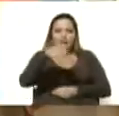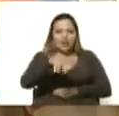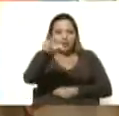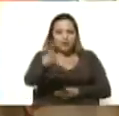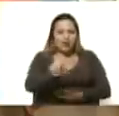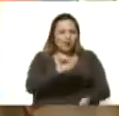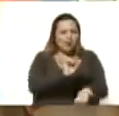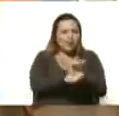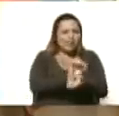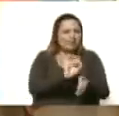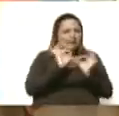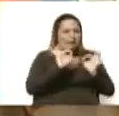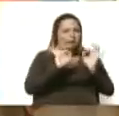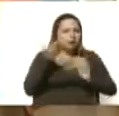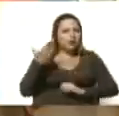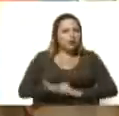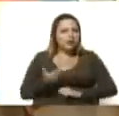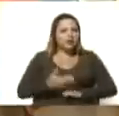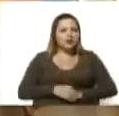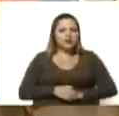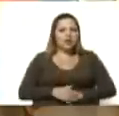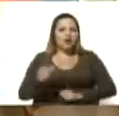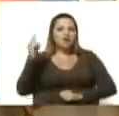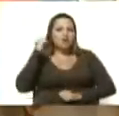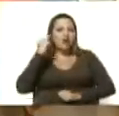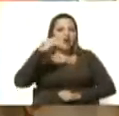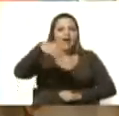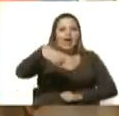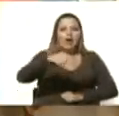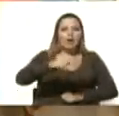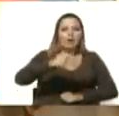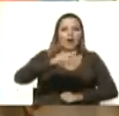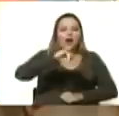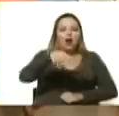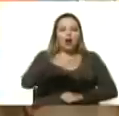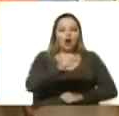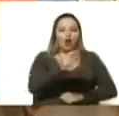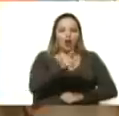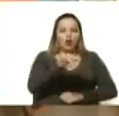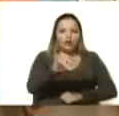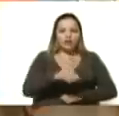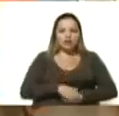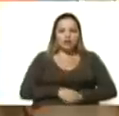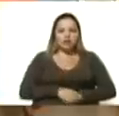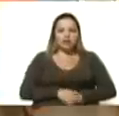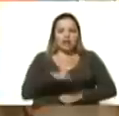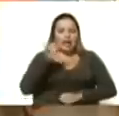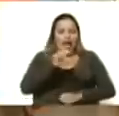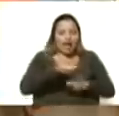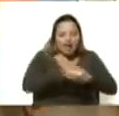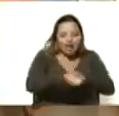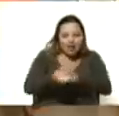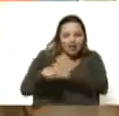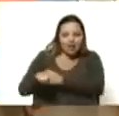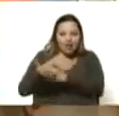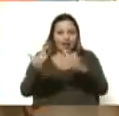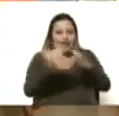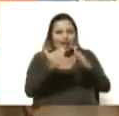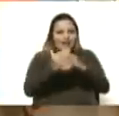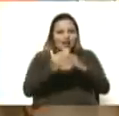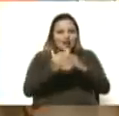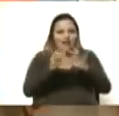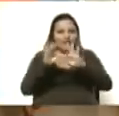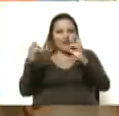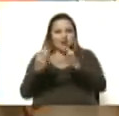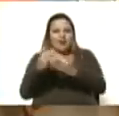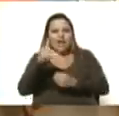clave, la detención de Marjorie, la doméstica de la familia Carlos Lang, que encontrándose viviendo toda una vida con